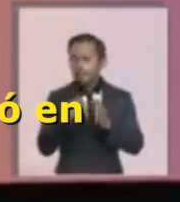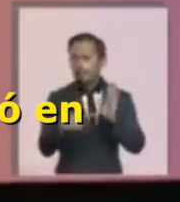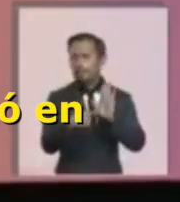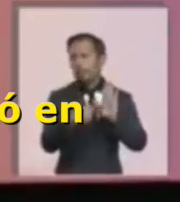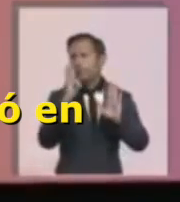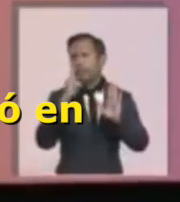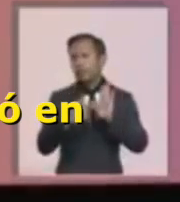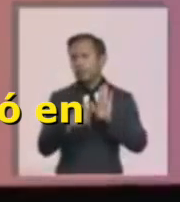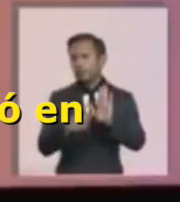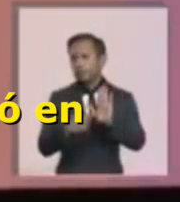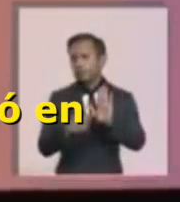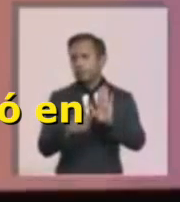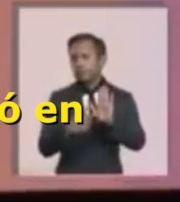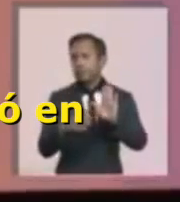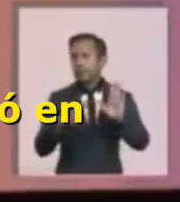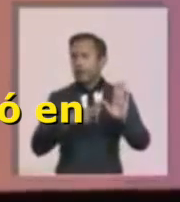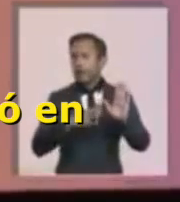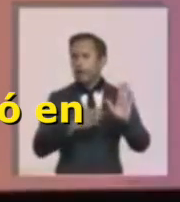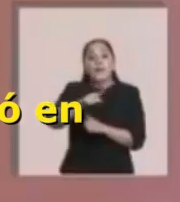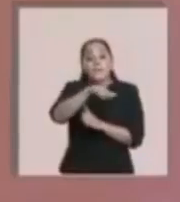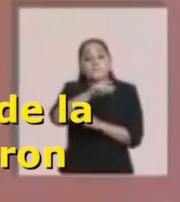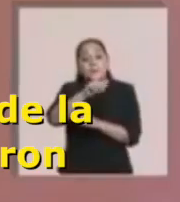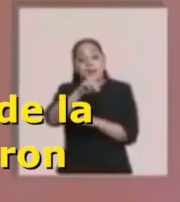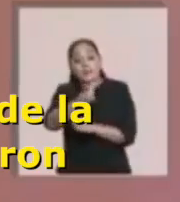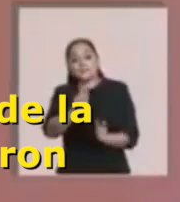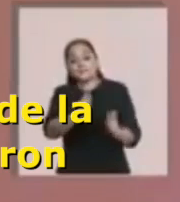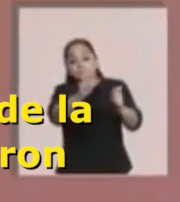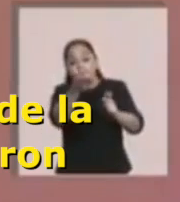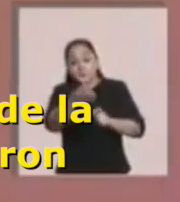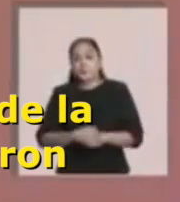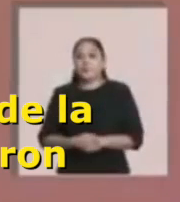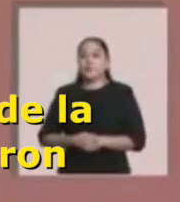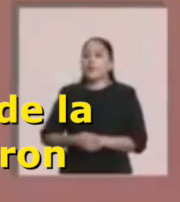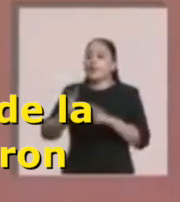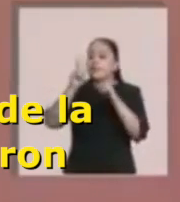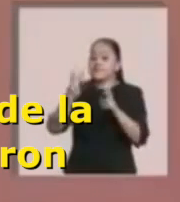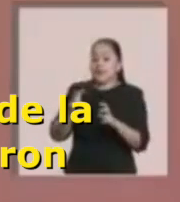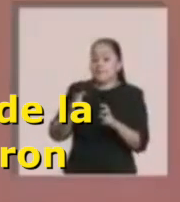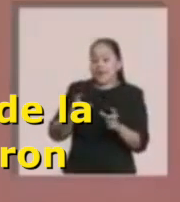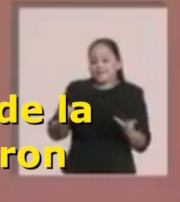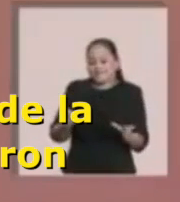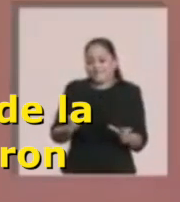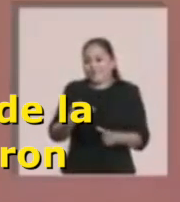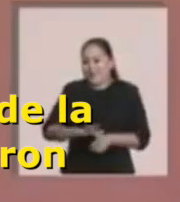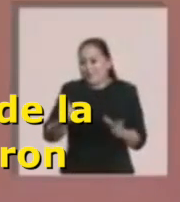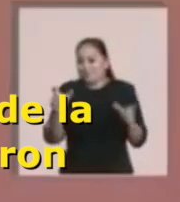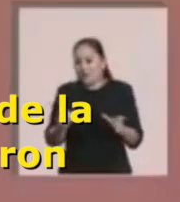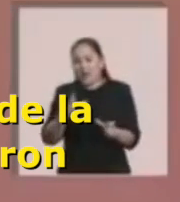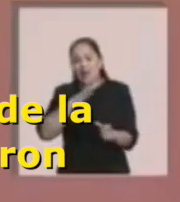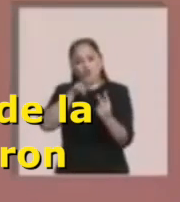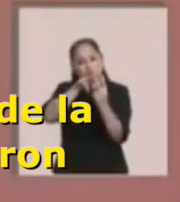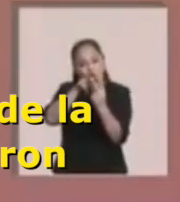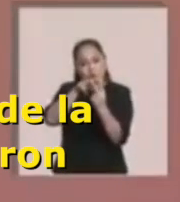propaganda le costó en promedio 31 pesos al candidato josé antonio meade kuribreña de la coalición